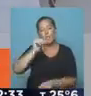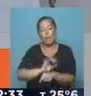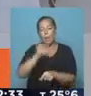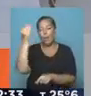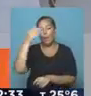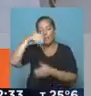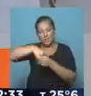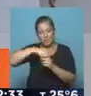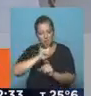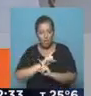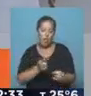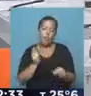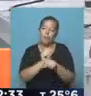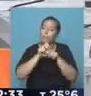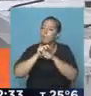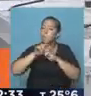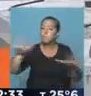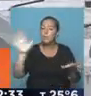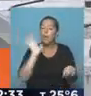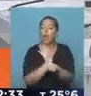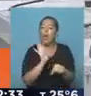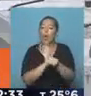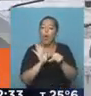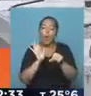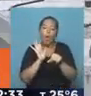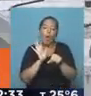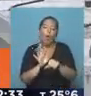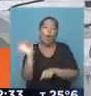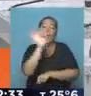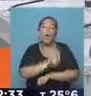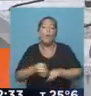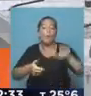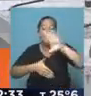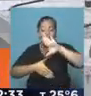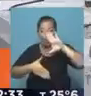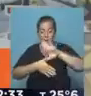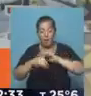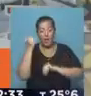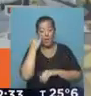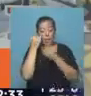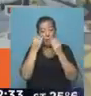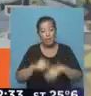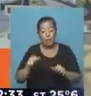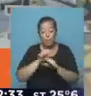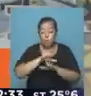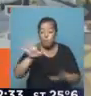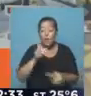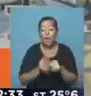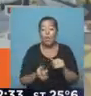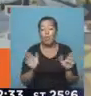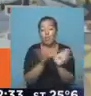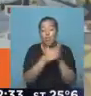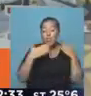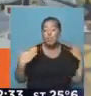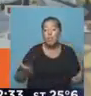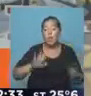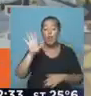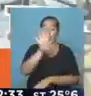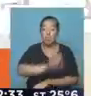Brasil sino que se había esparcido como un virus por todo el continente y sus derivaciones comenzaron a poblar las primeras planas de los diarios de toda